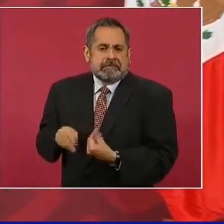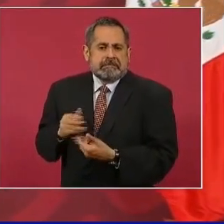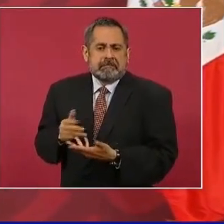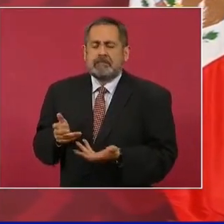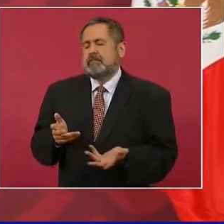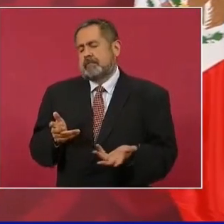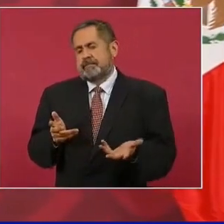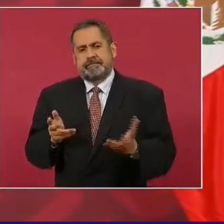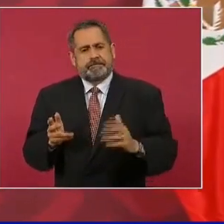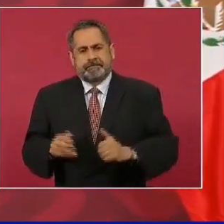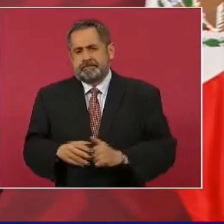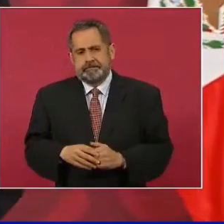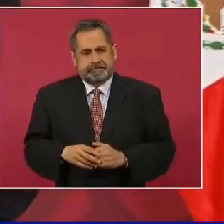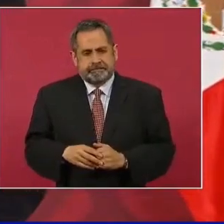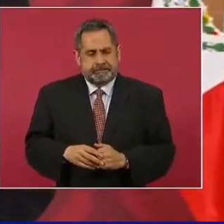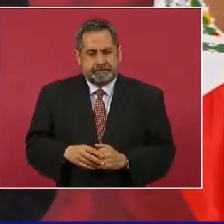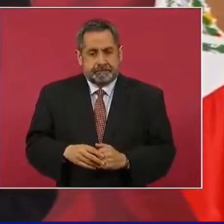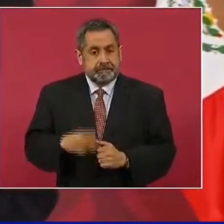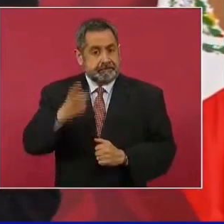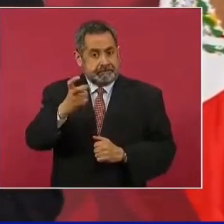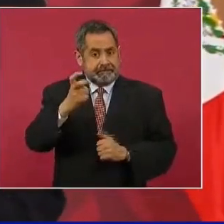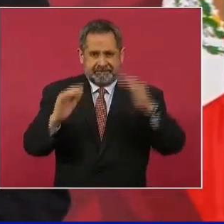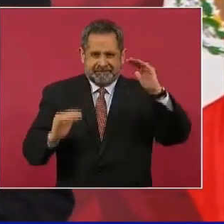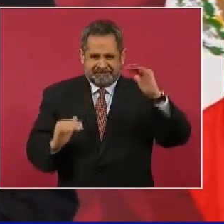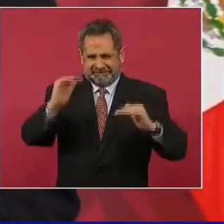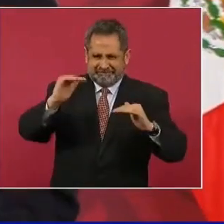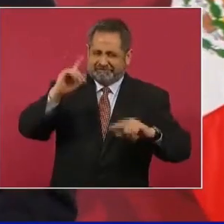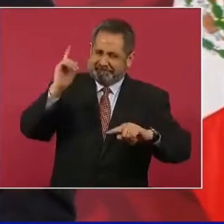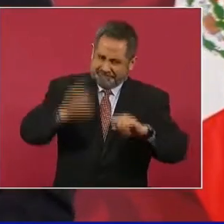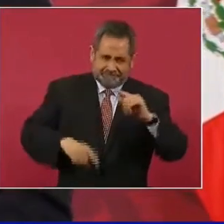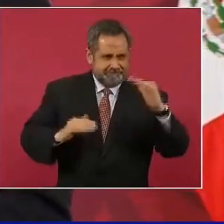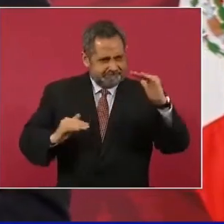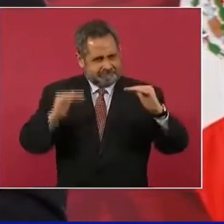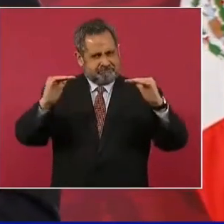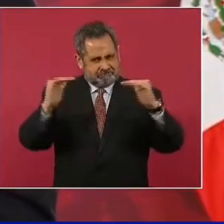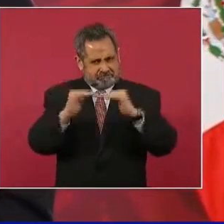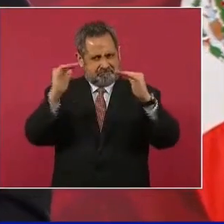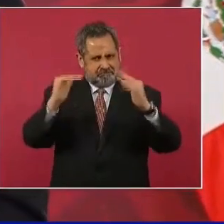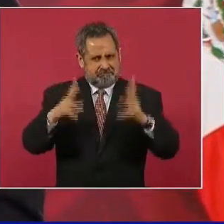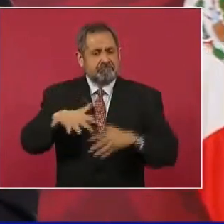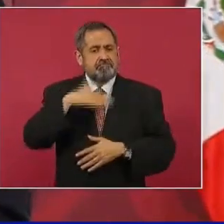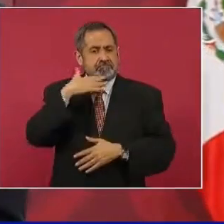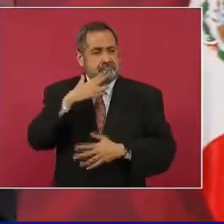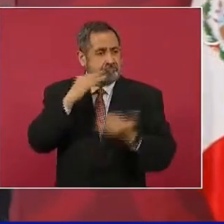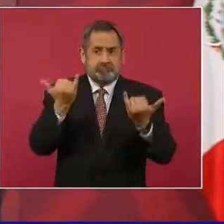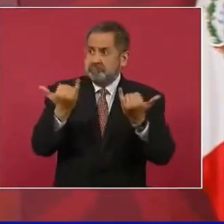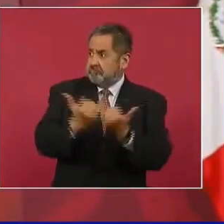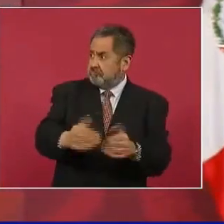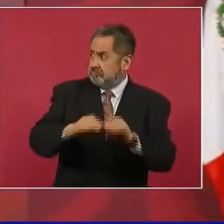Entonces, si se termina con esa corrupción, ya hay igualdad,